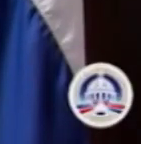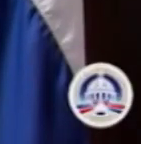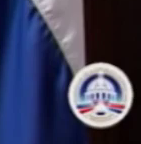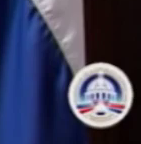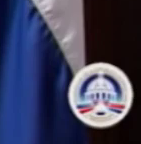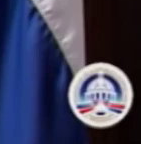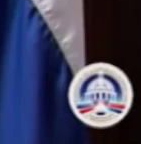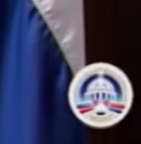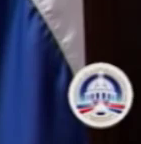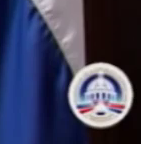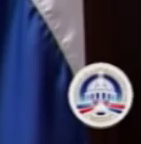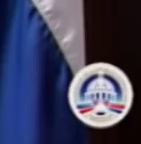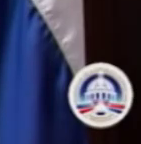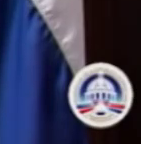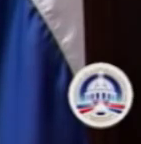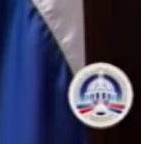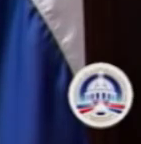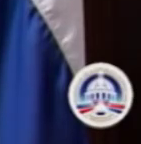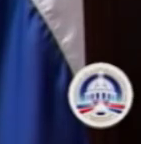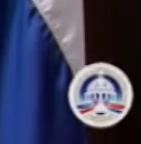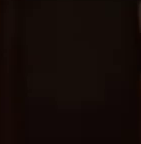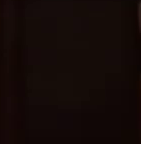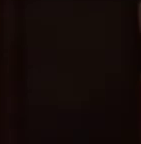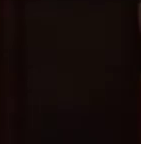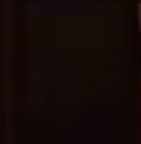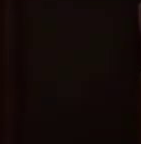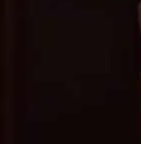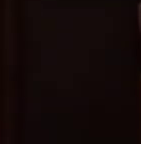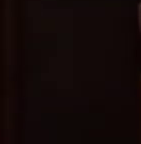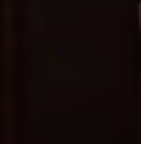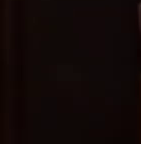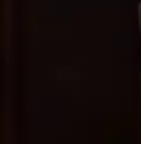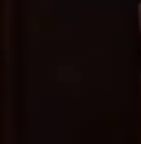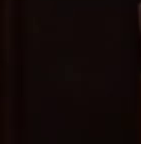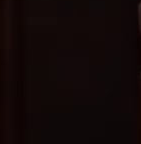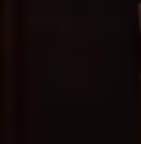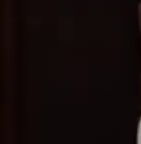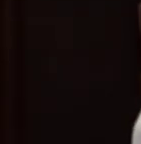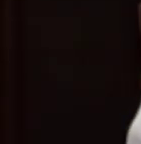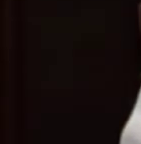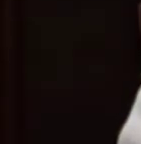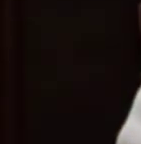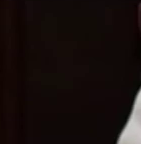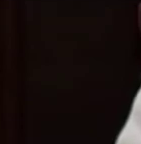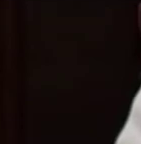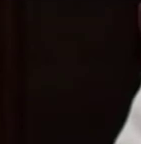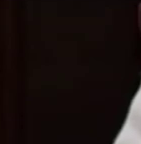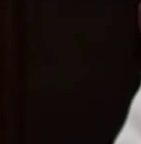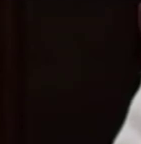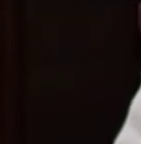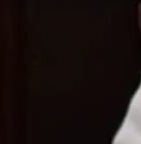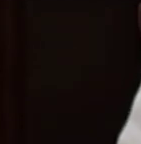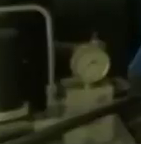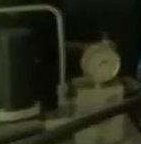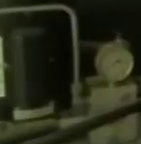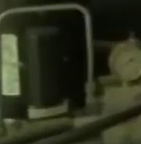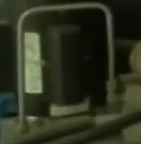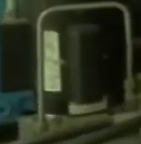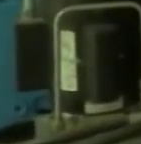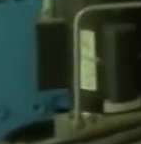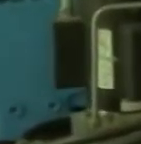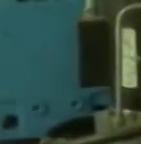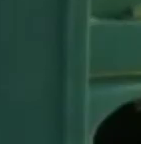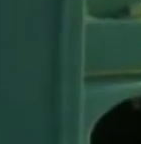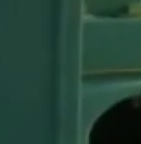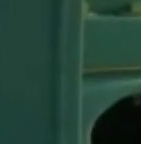recurso en actividades agrícolas y turísticas. Garantizaremos además un 100% de cloración de las aguas que